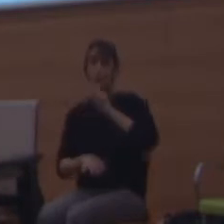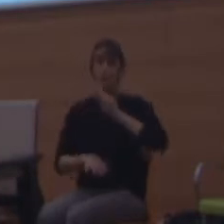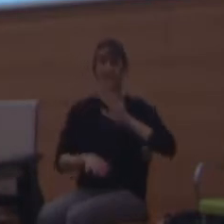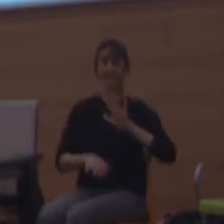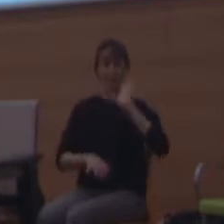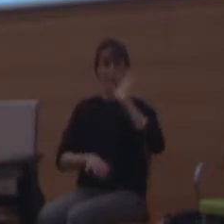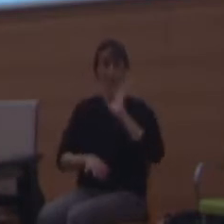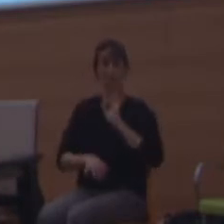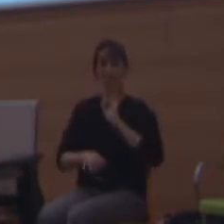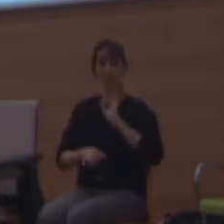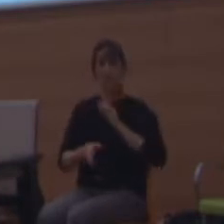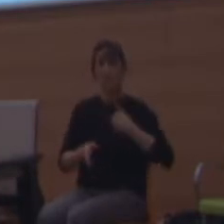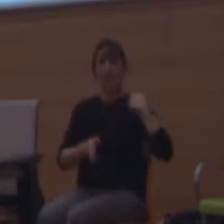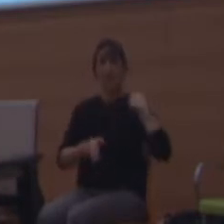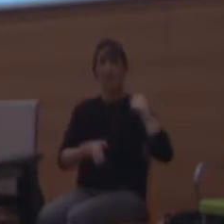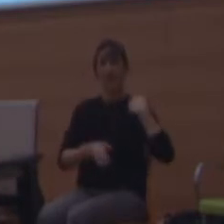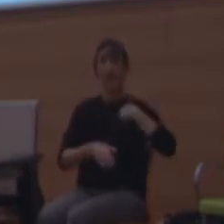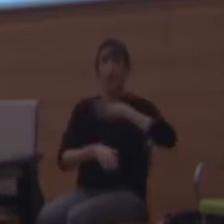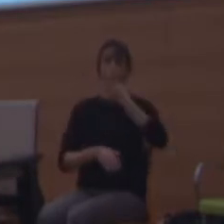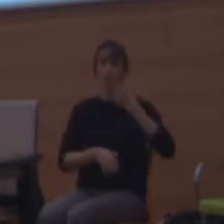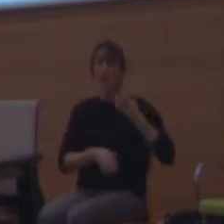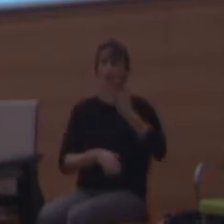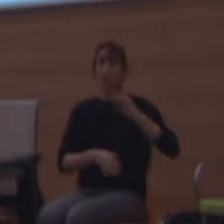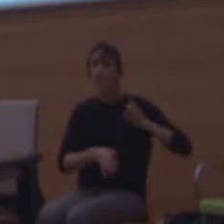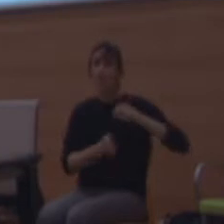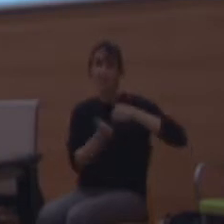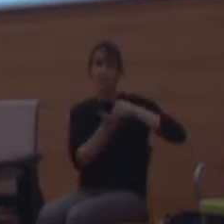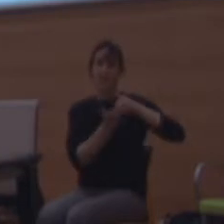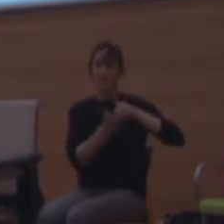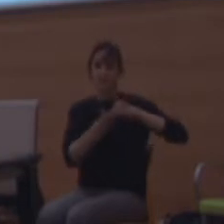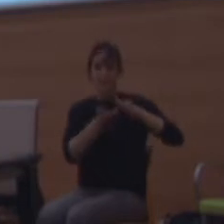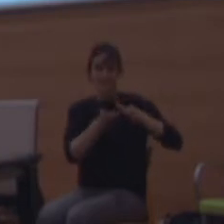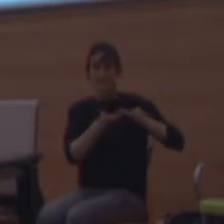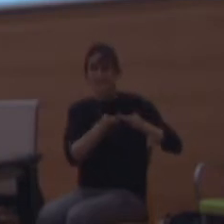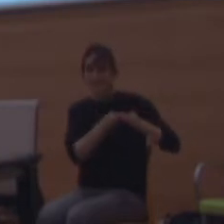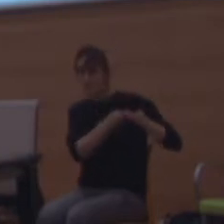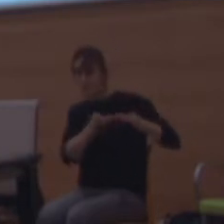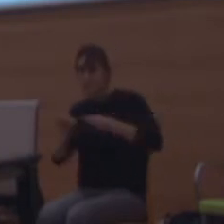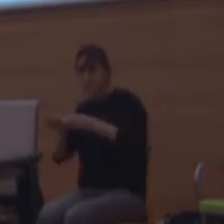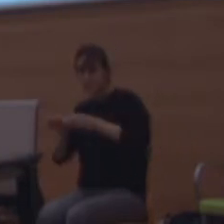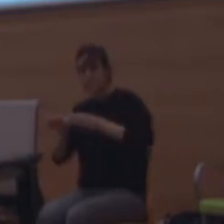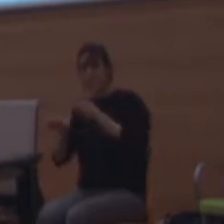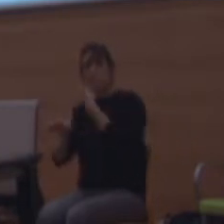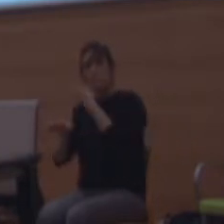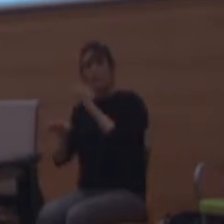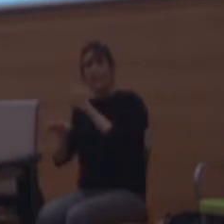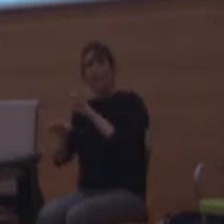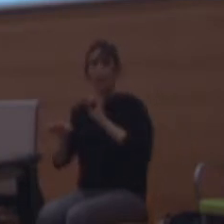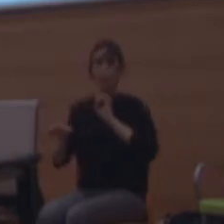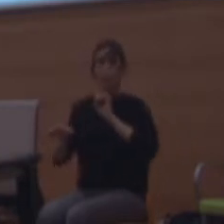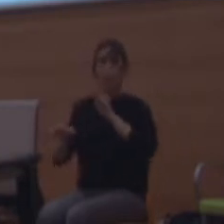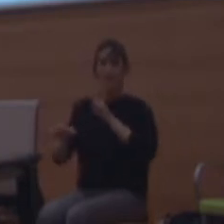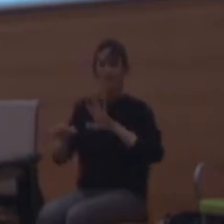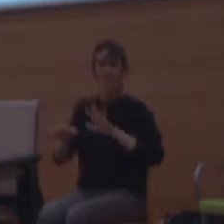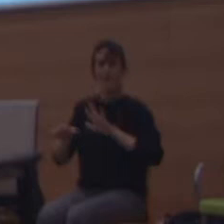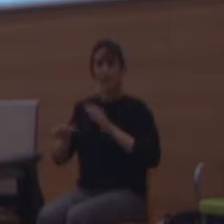estos 450 millones que yo les he contado que hay en el mundo de personas con diabetes, lo que dicen